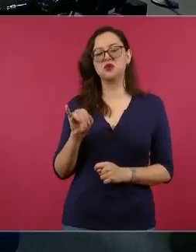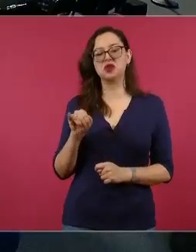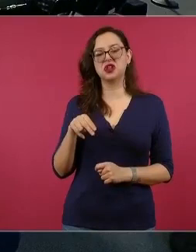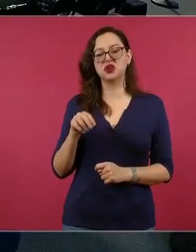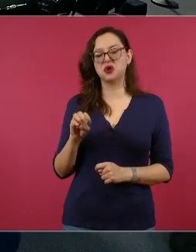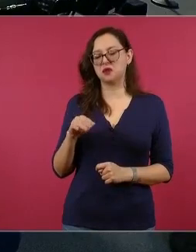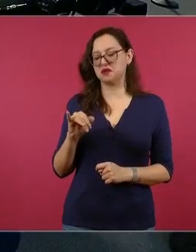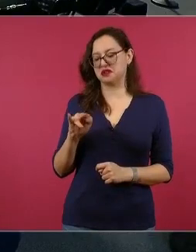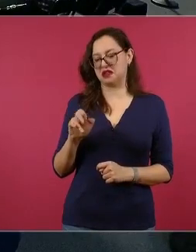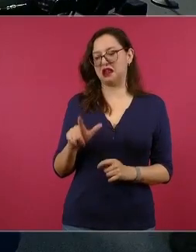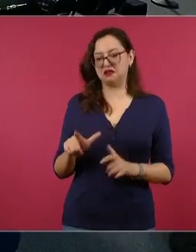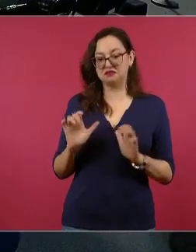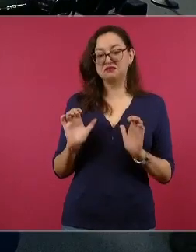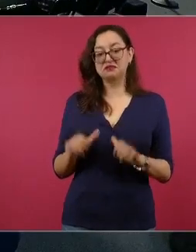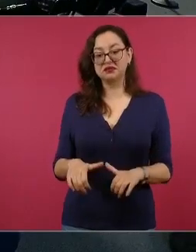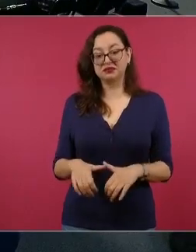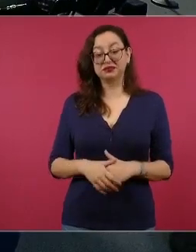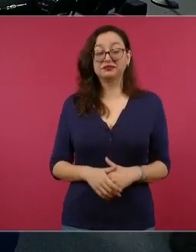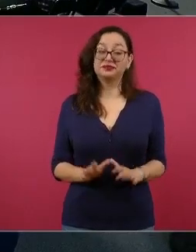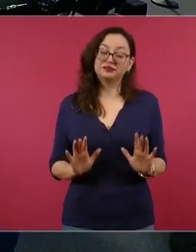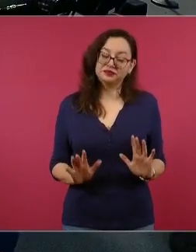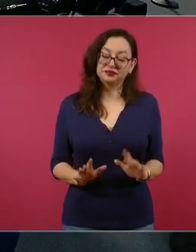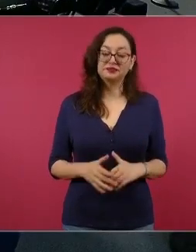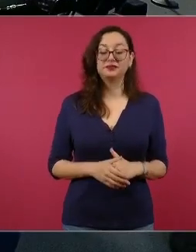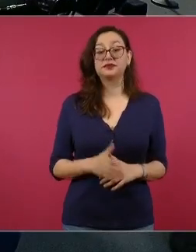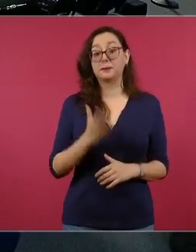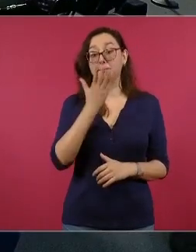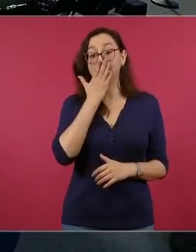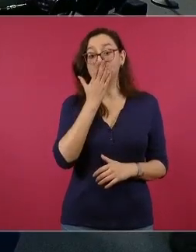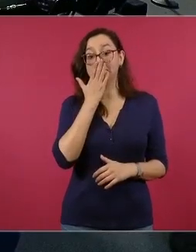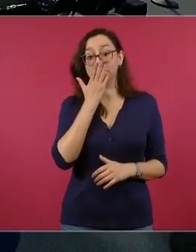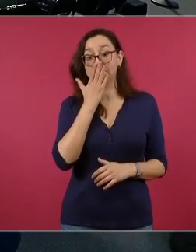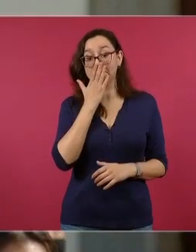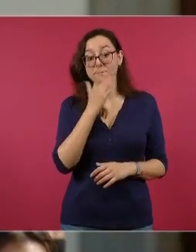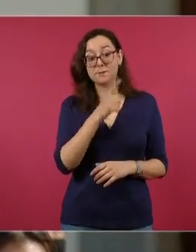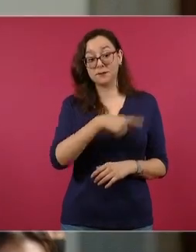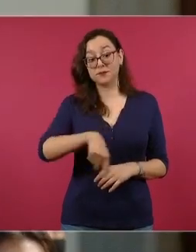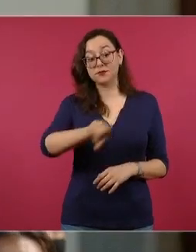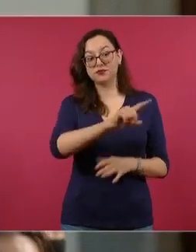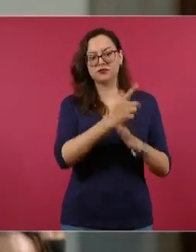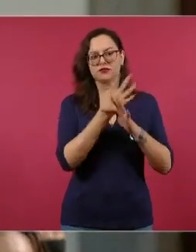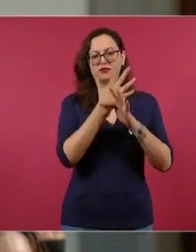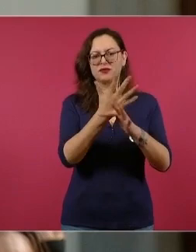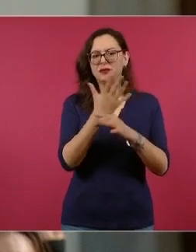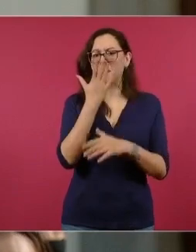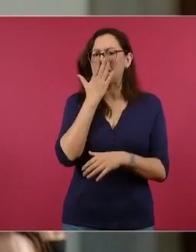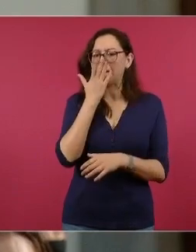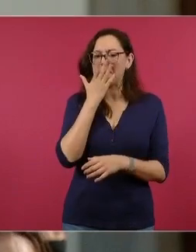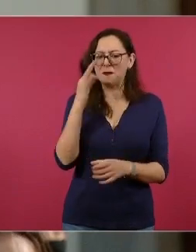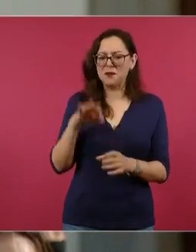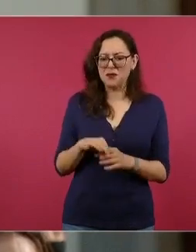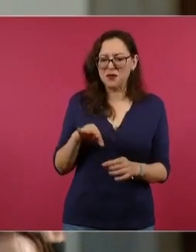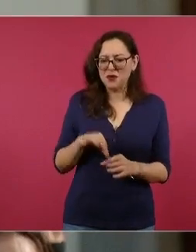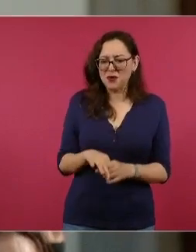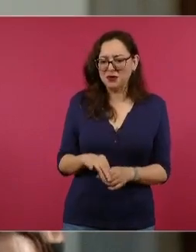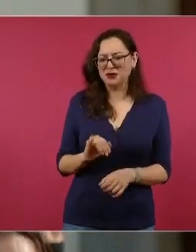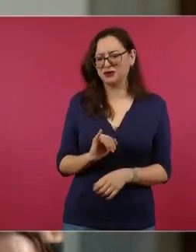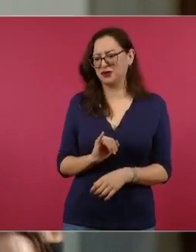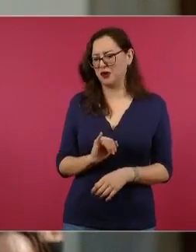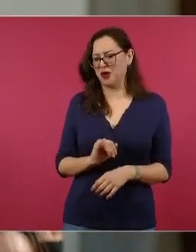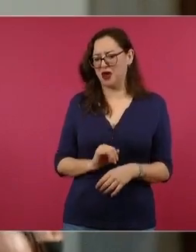en el caso de Sonora también se derrumbó otro mito. Decían que Sonora jamás votaría por la izquierda. Usted ganó de